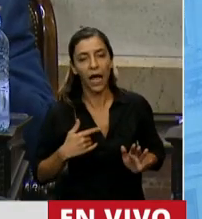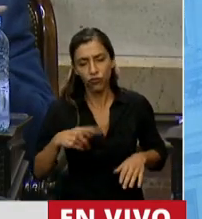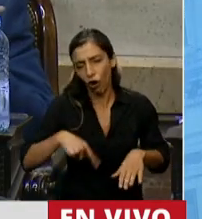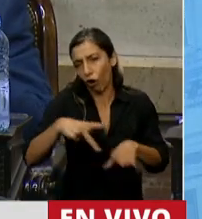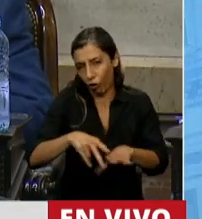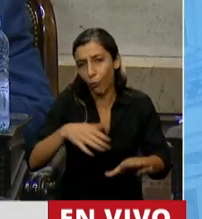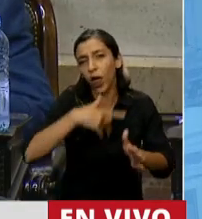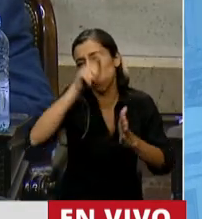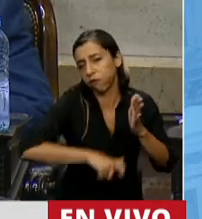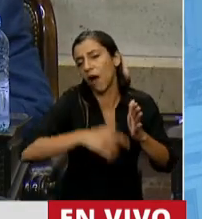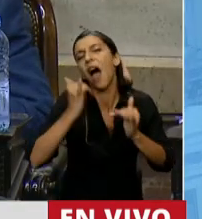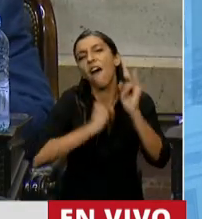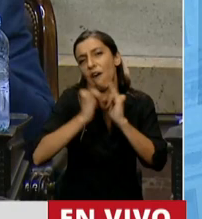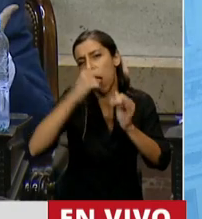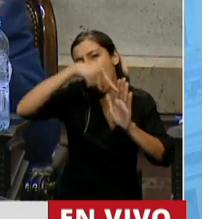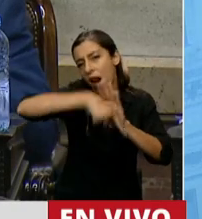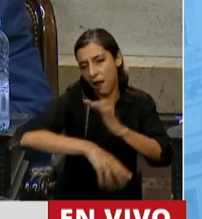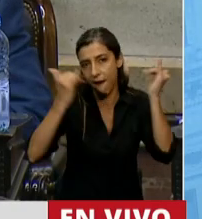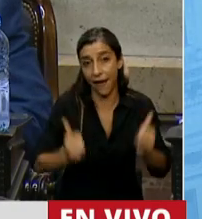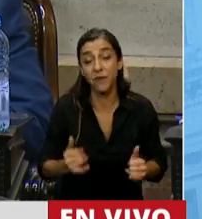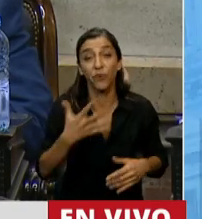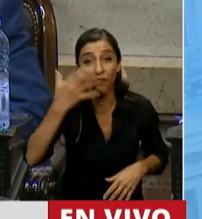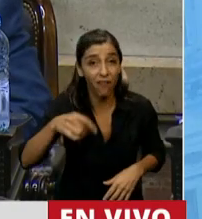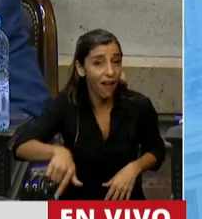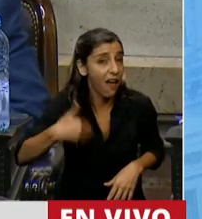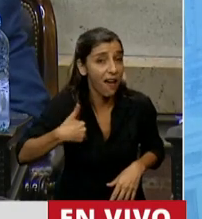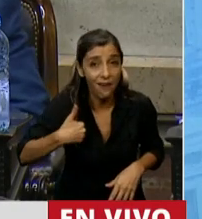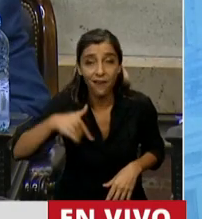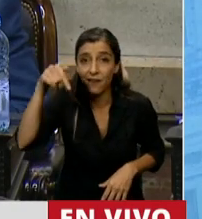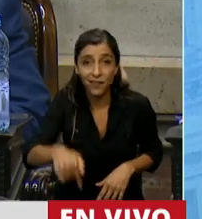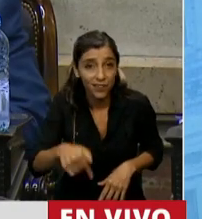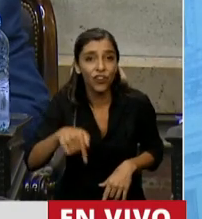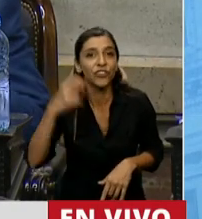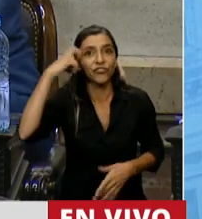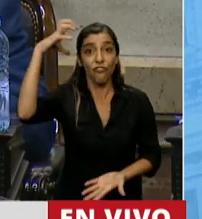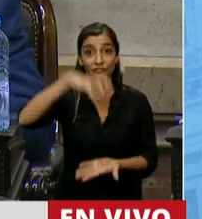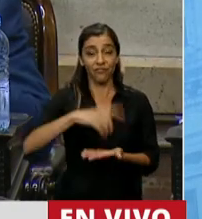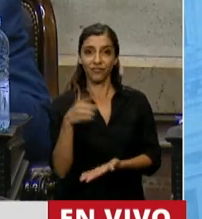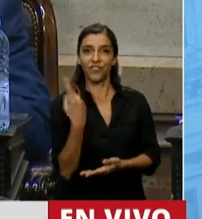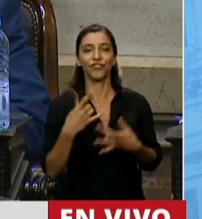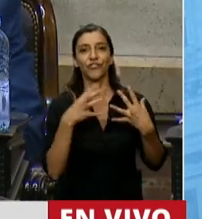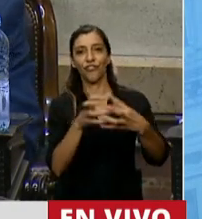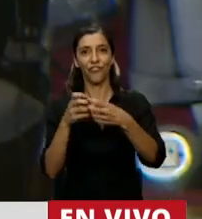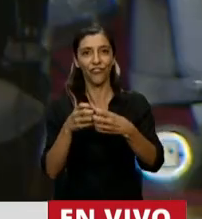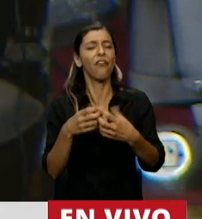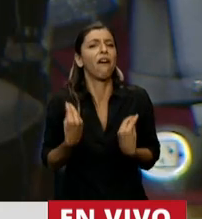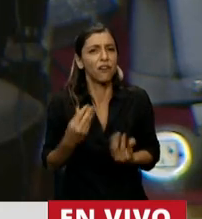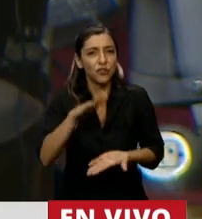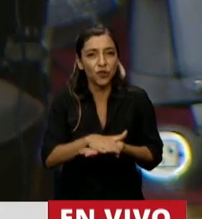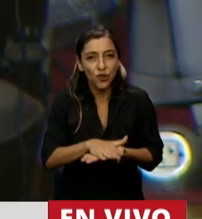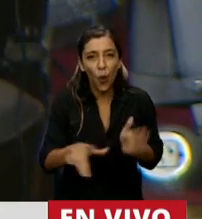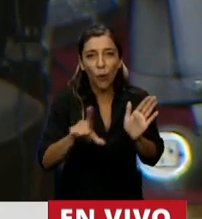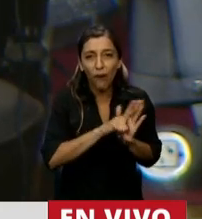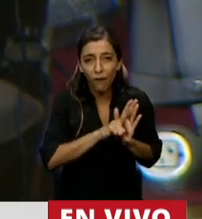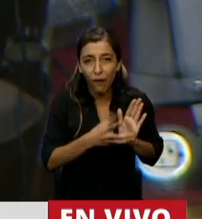esto, la Argentina hoy está tratando en este Congreso la legalización del aborto.